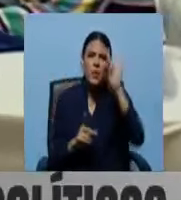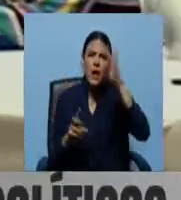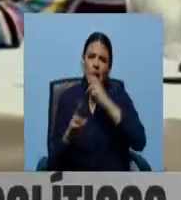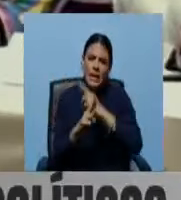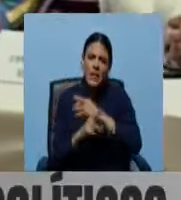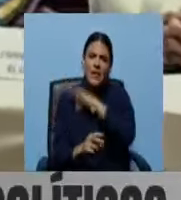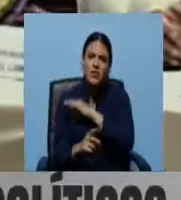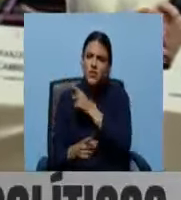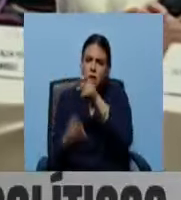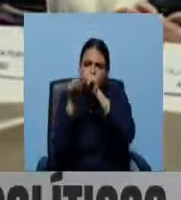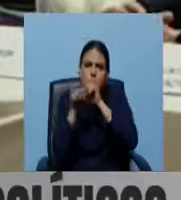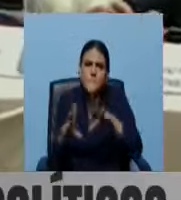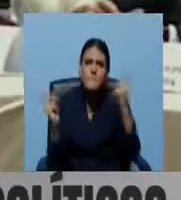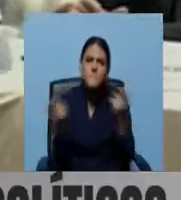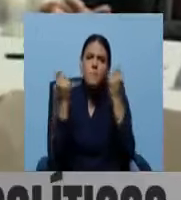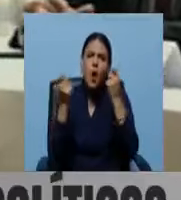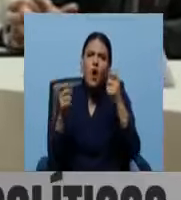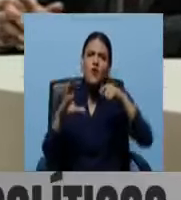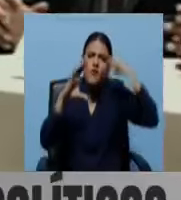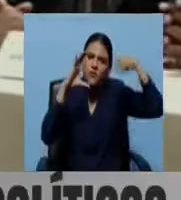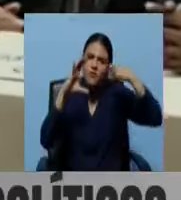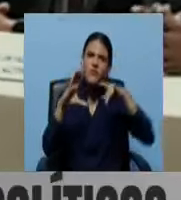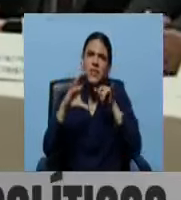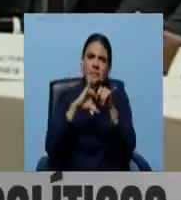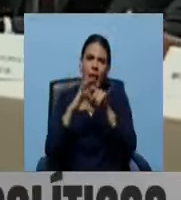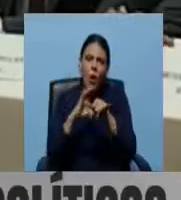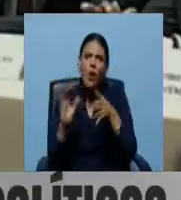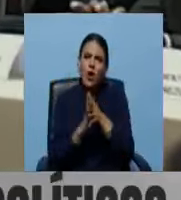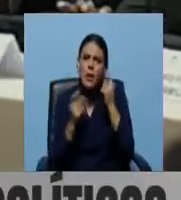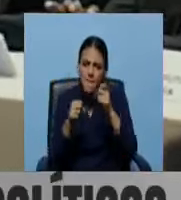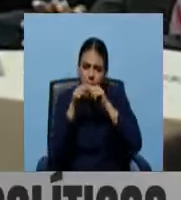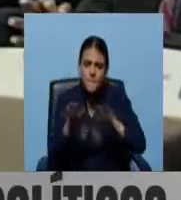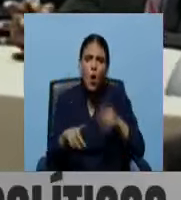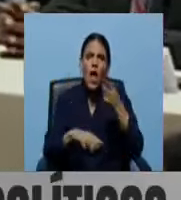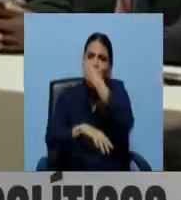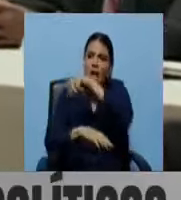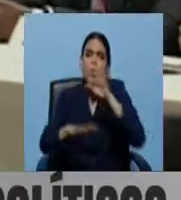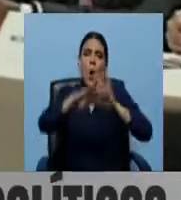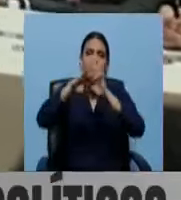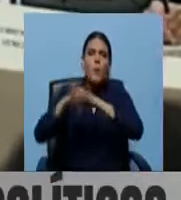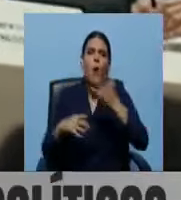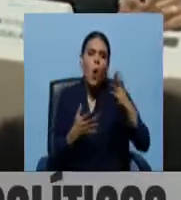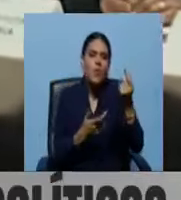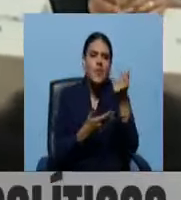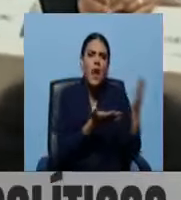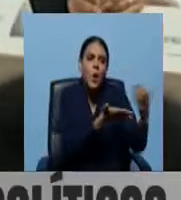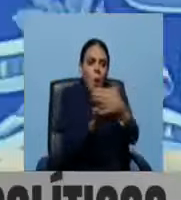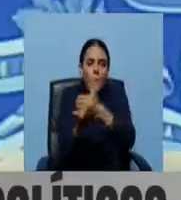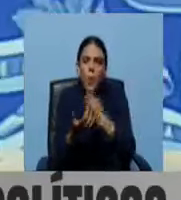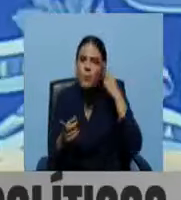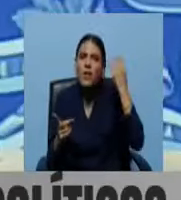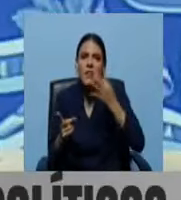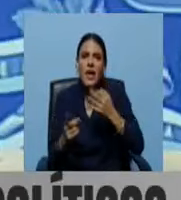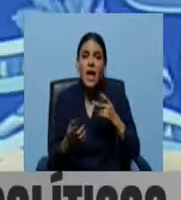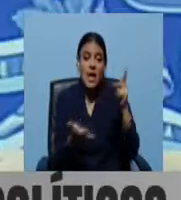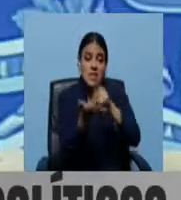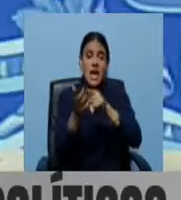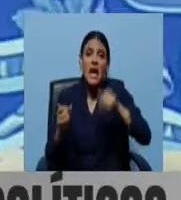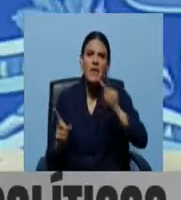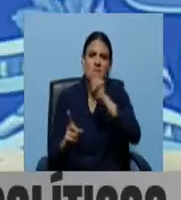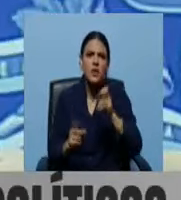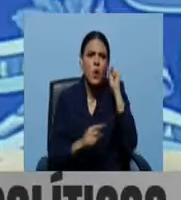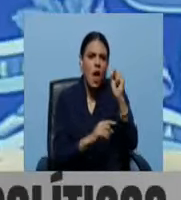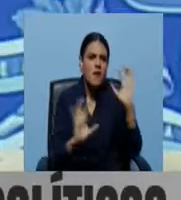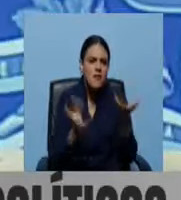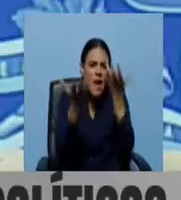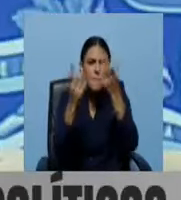sociales publican videos y en la publicación de esos videos convocan a hacer una colecta de dinero para venir aquí a quemar, a matar,